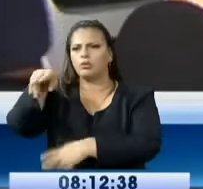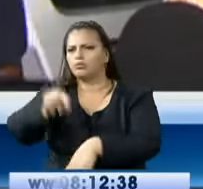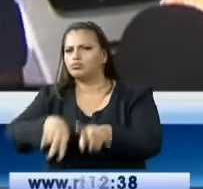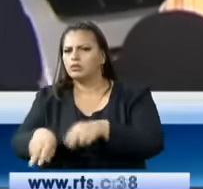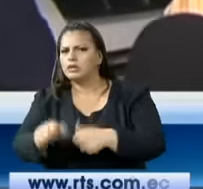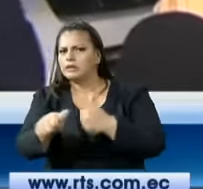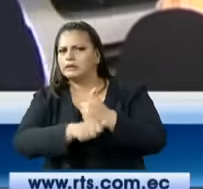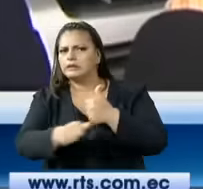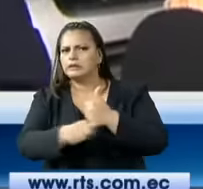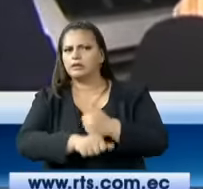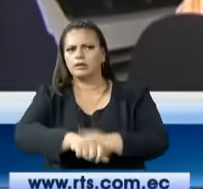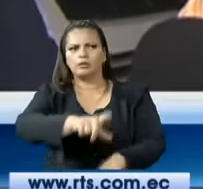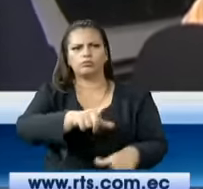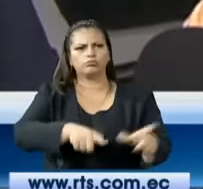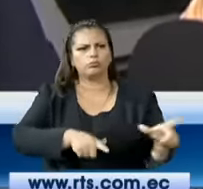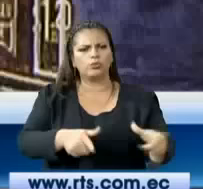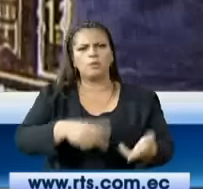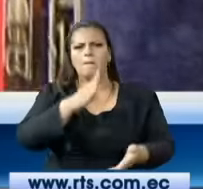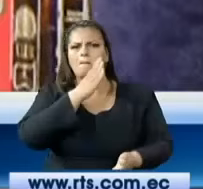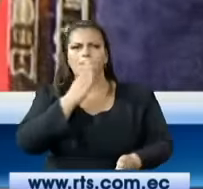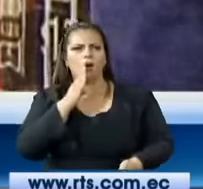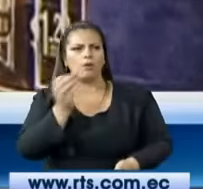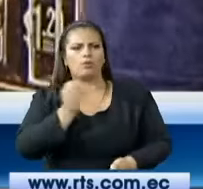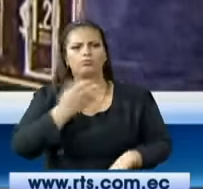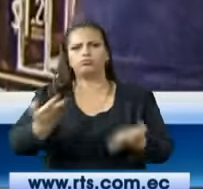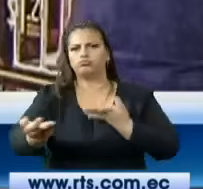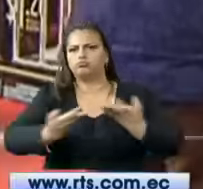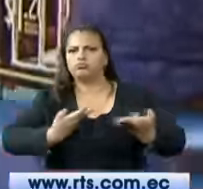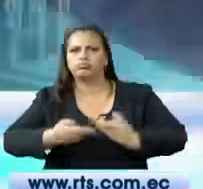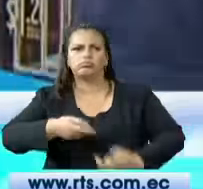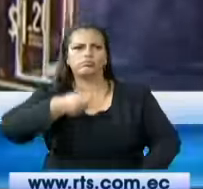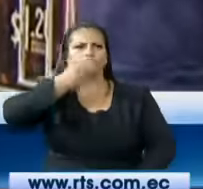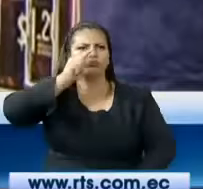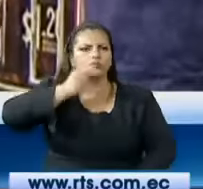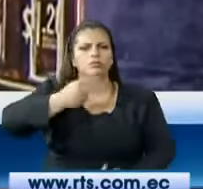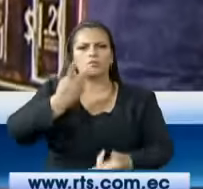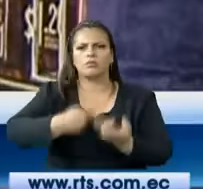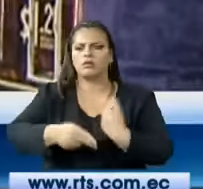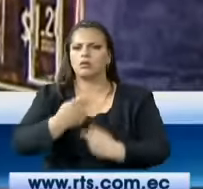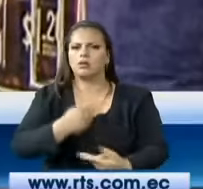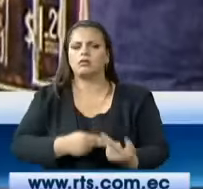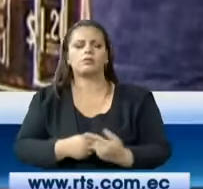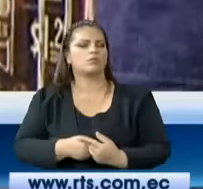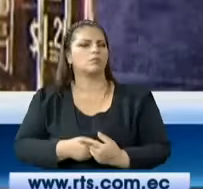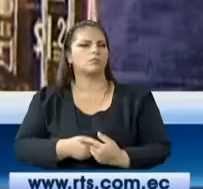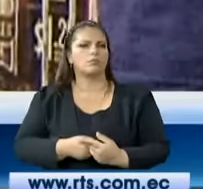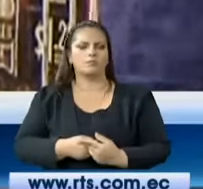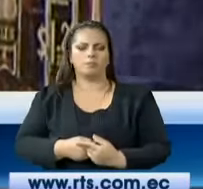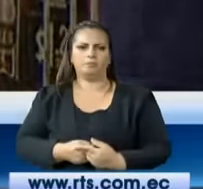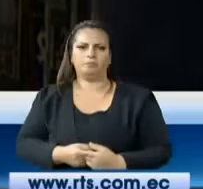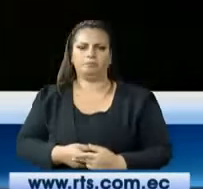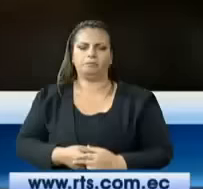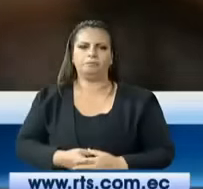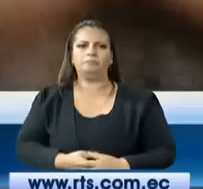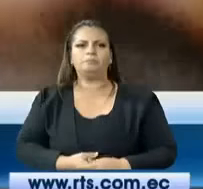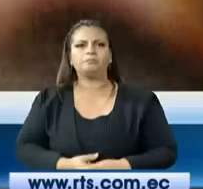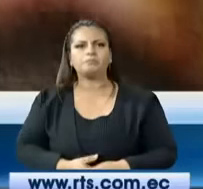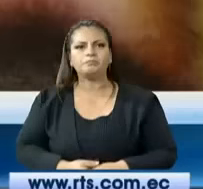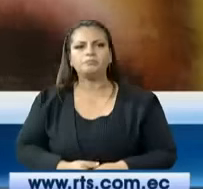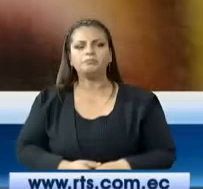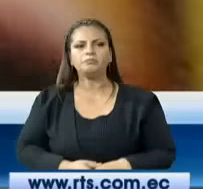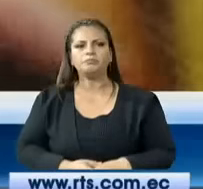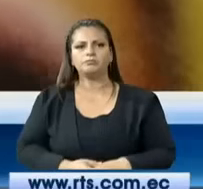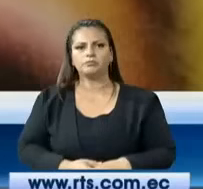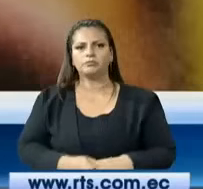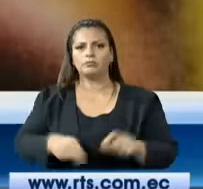puedan influenciar en los niños. Los controles se extenderán a otros sectores de la ciudad y provincia. En